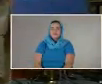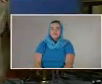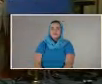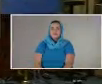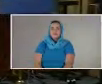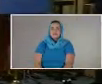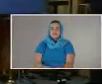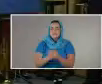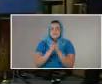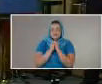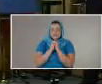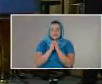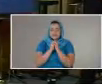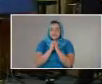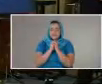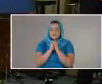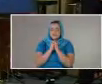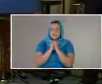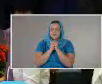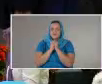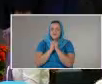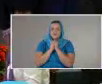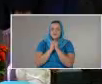Vamos a orar, hermano amado, mientras usted está